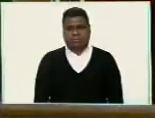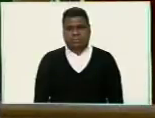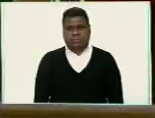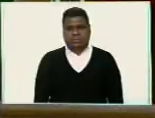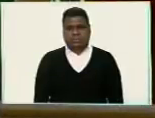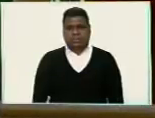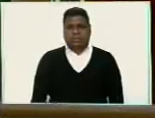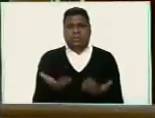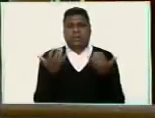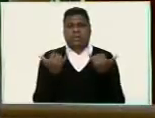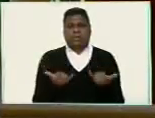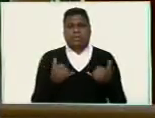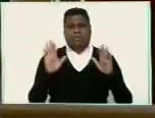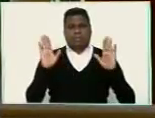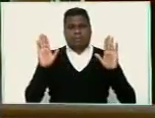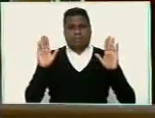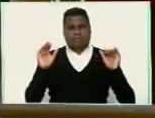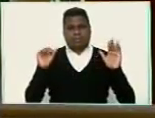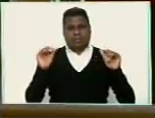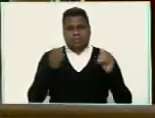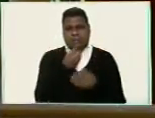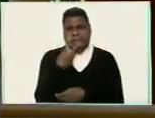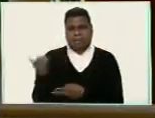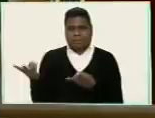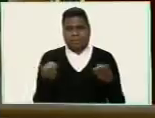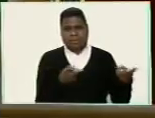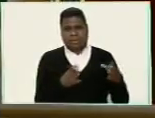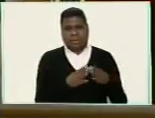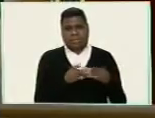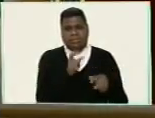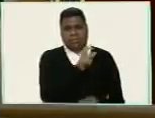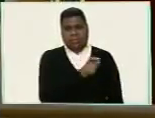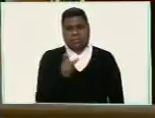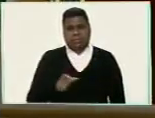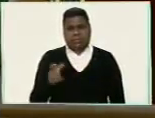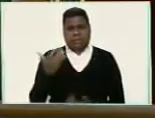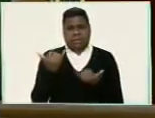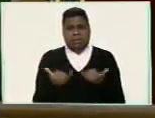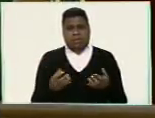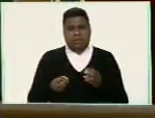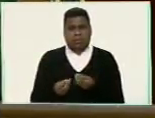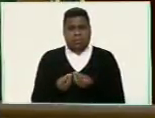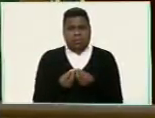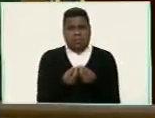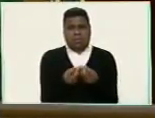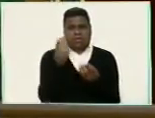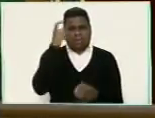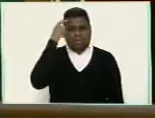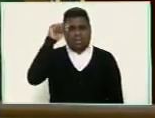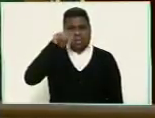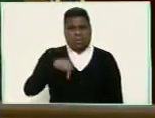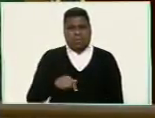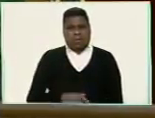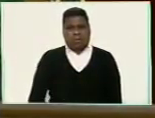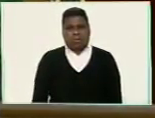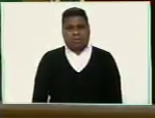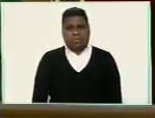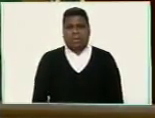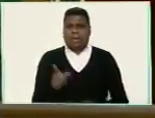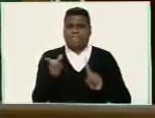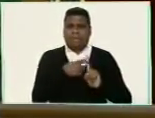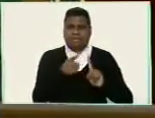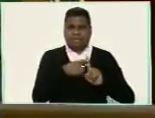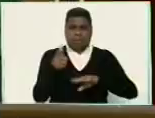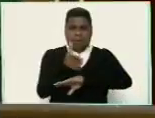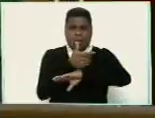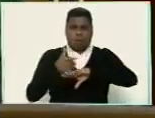Vamos a saludar y a dar la bienvenida a personalidades que nos acompañan el día de hoy. Está el gobernador del